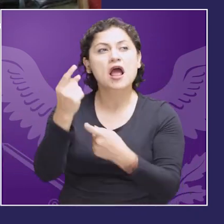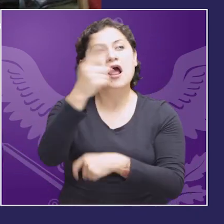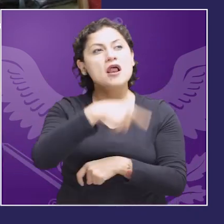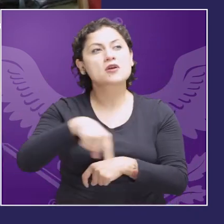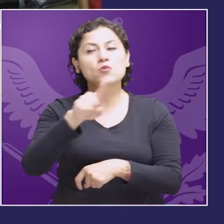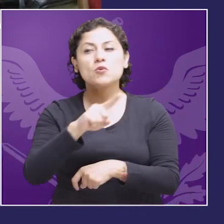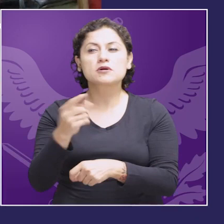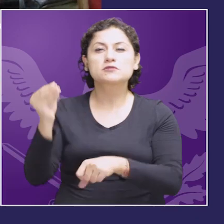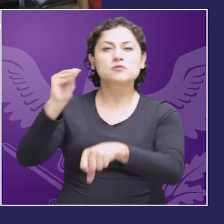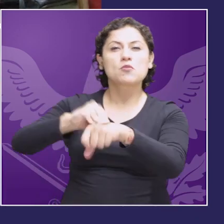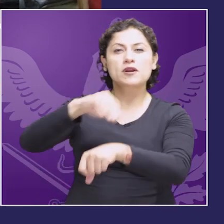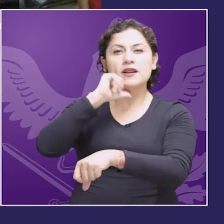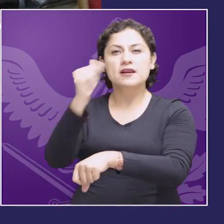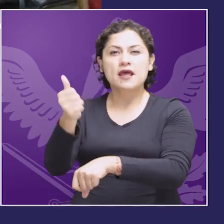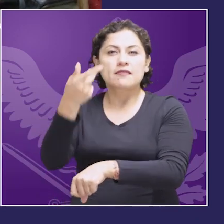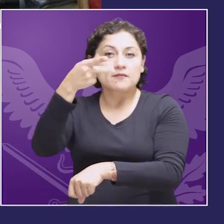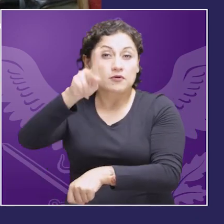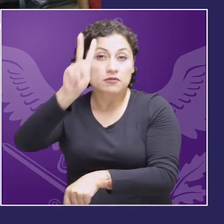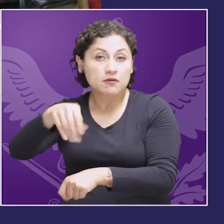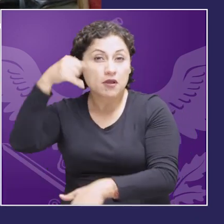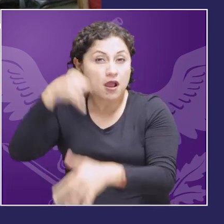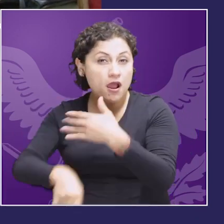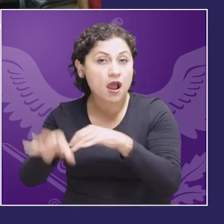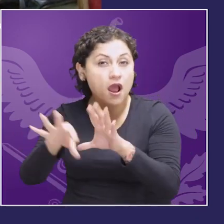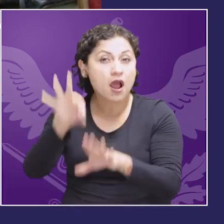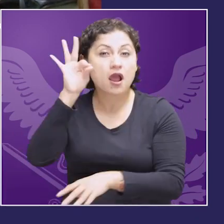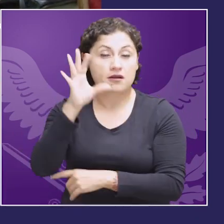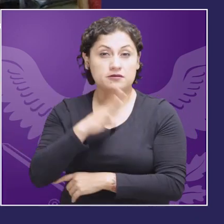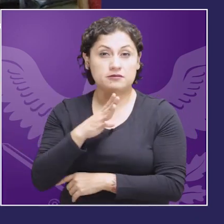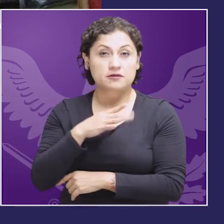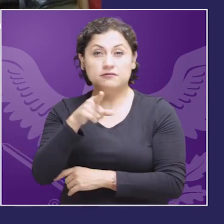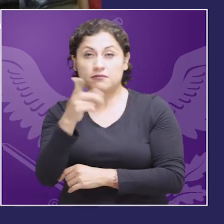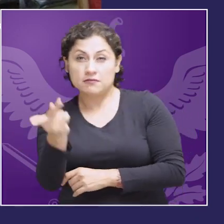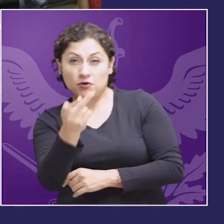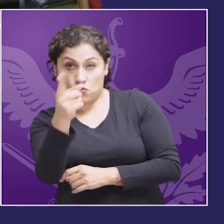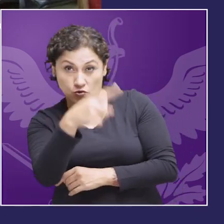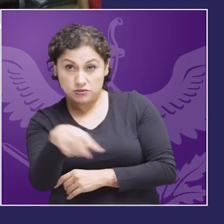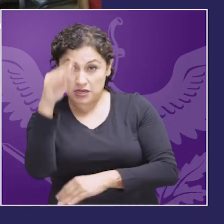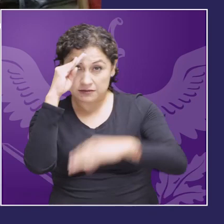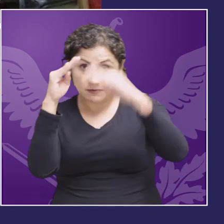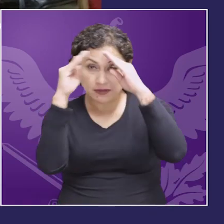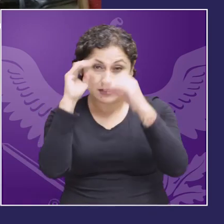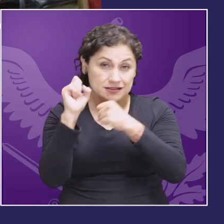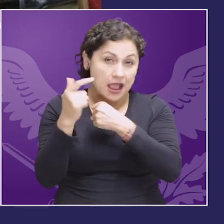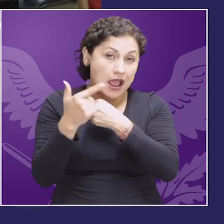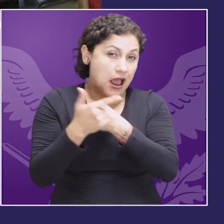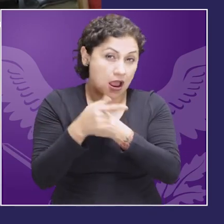algo, han reflexionado sobre cómo luchar contra esta